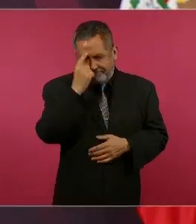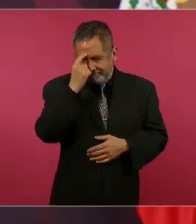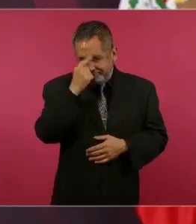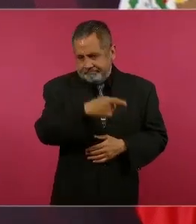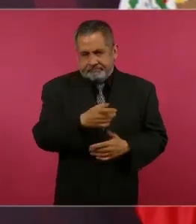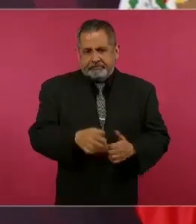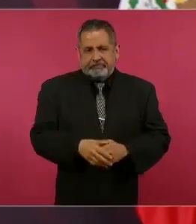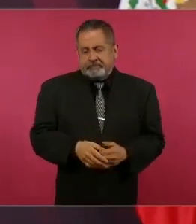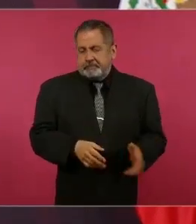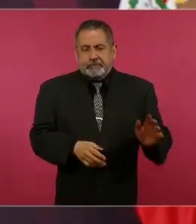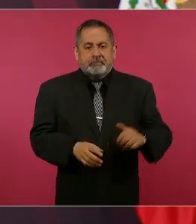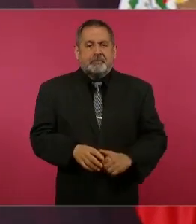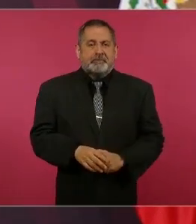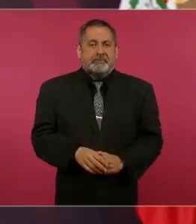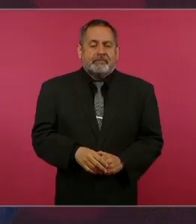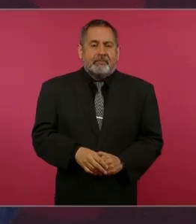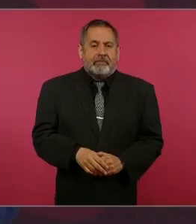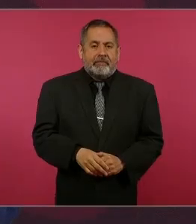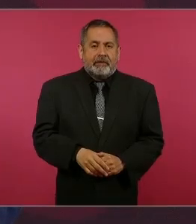No,